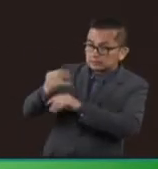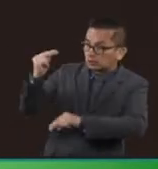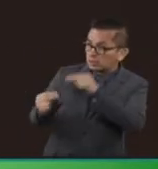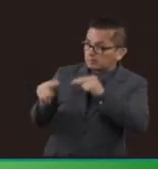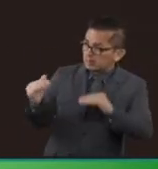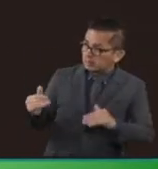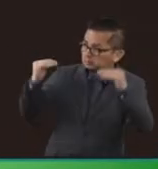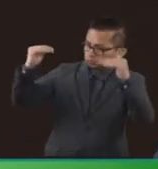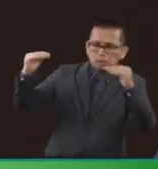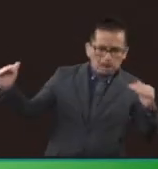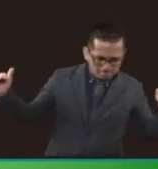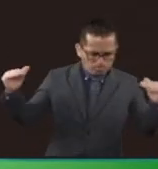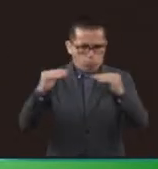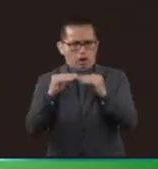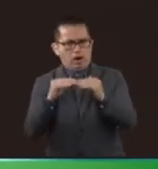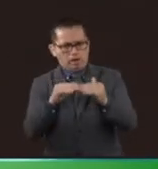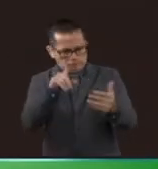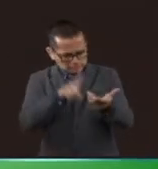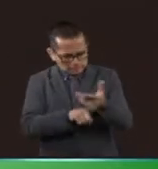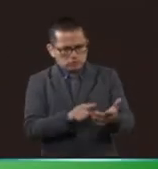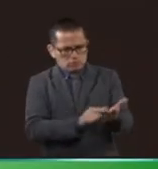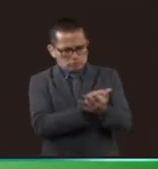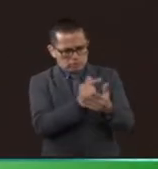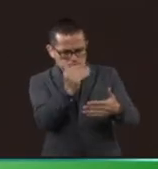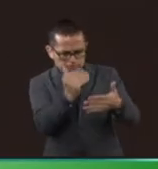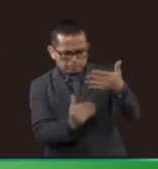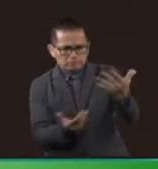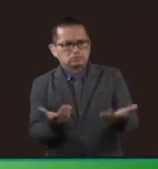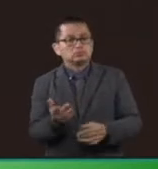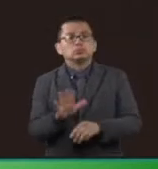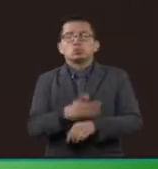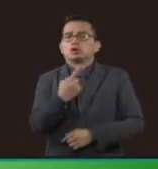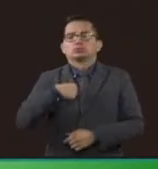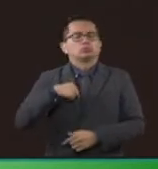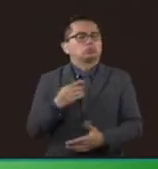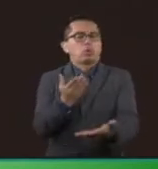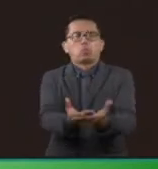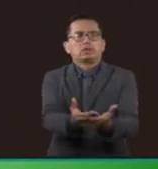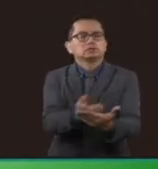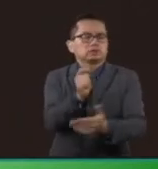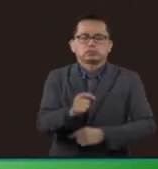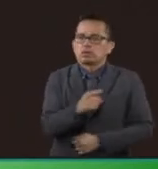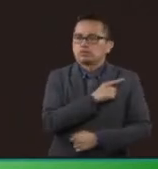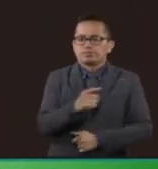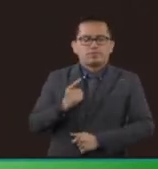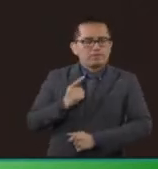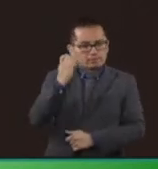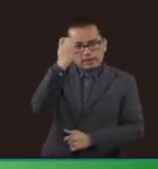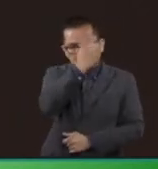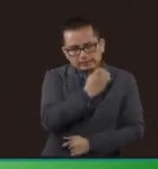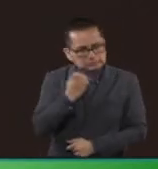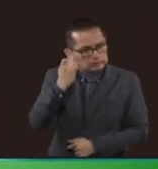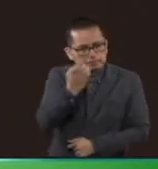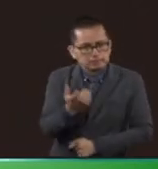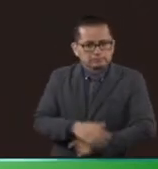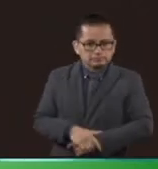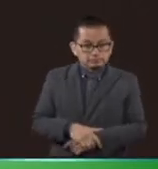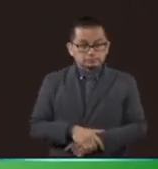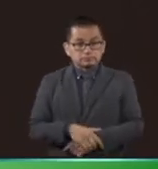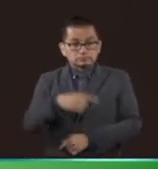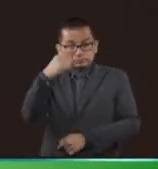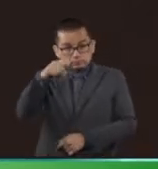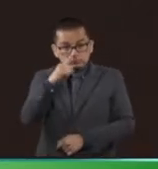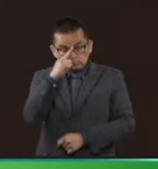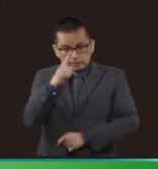Humanos por eso Nosotros hemos propuesto un examen para que al menos sepamos que las personas que van a ser elegidas